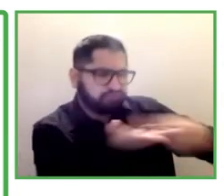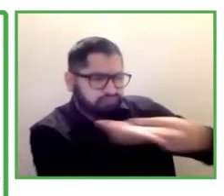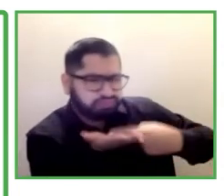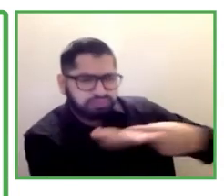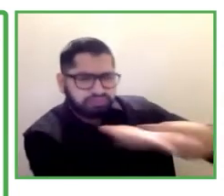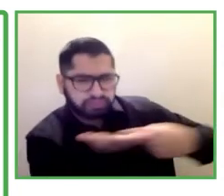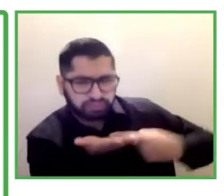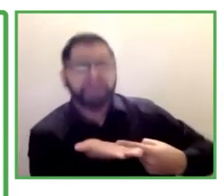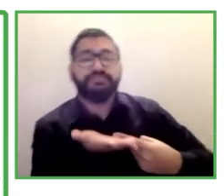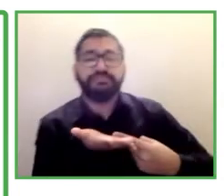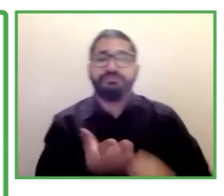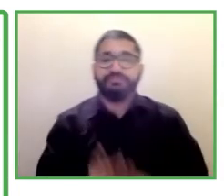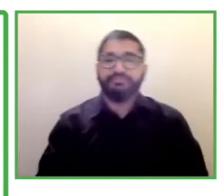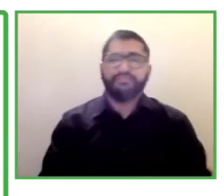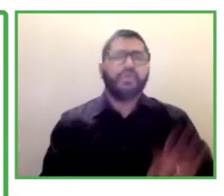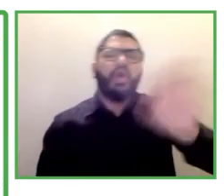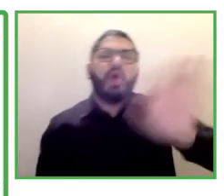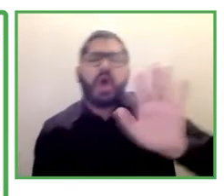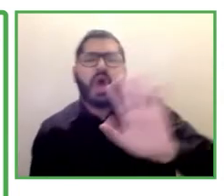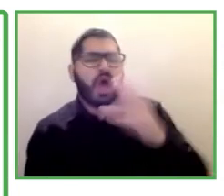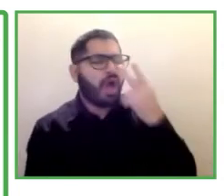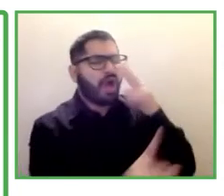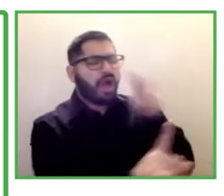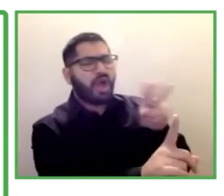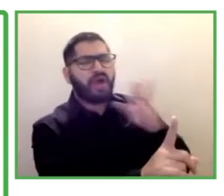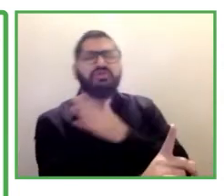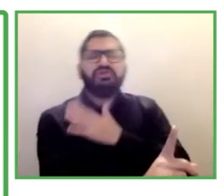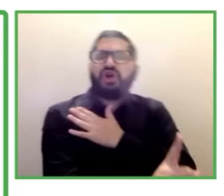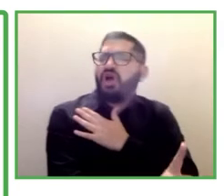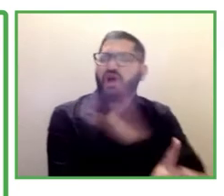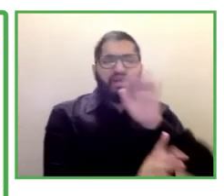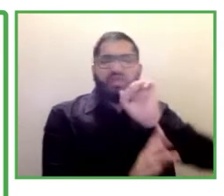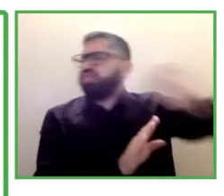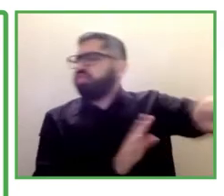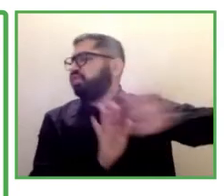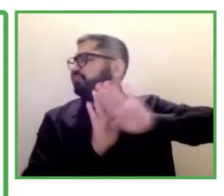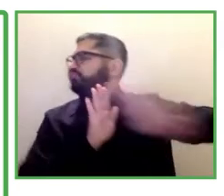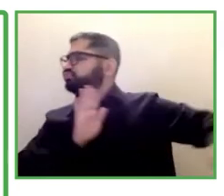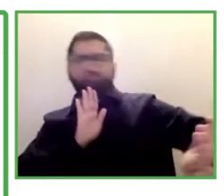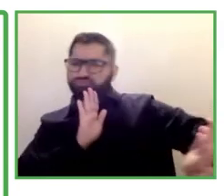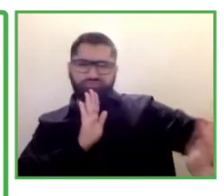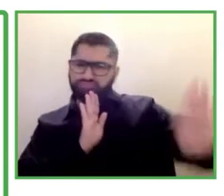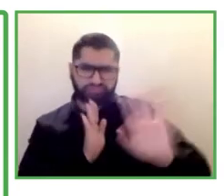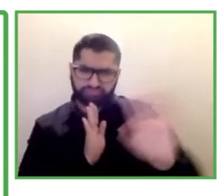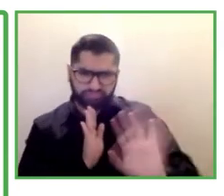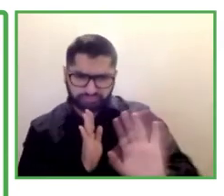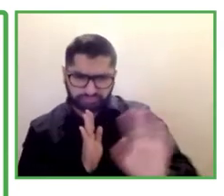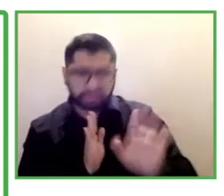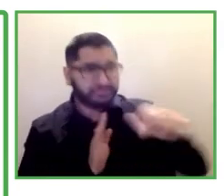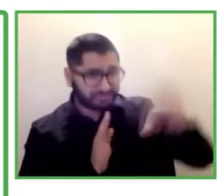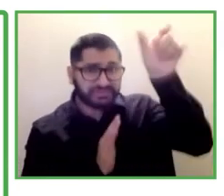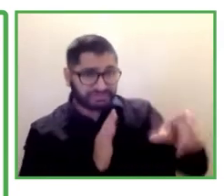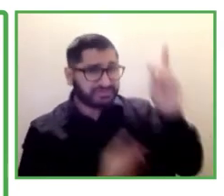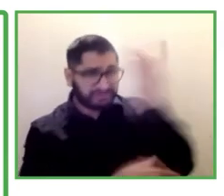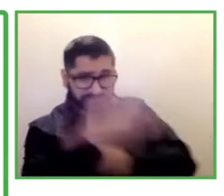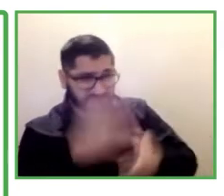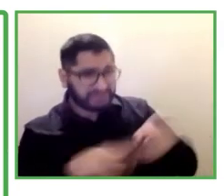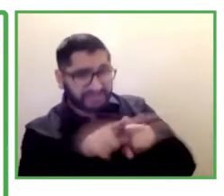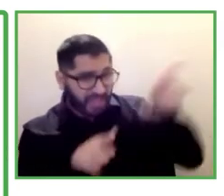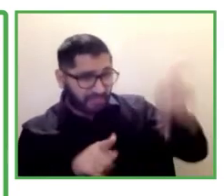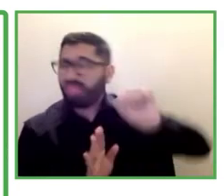funcionar. Entregar herramientas para los empleadores, para la comunicación y asistencia.